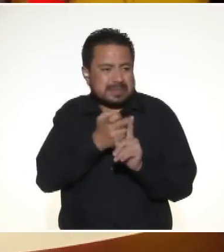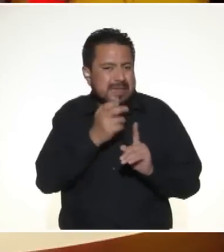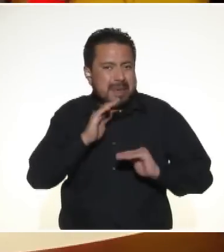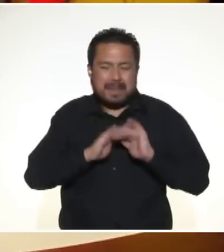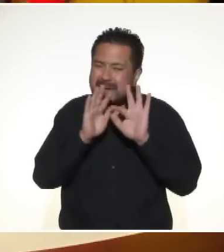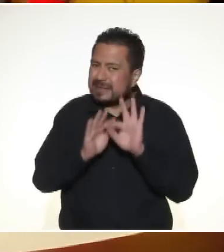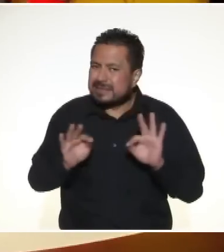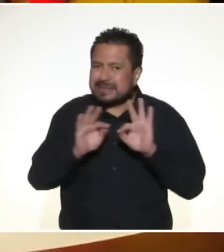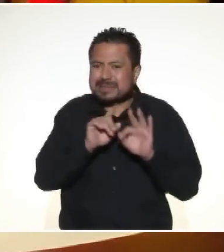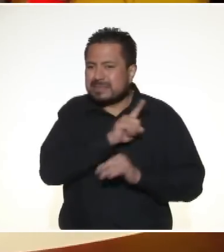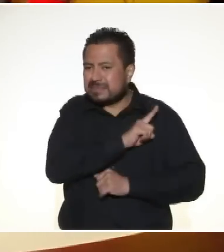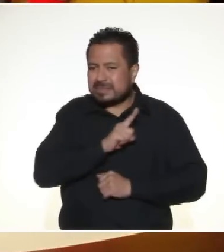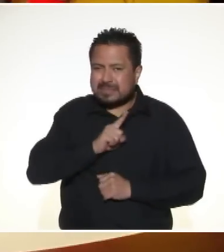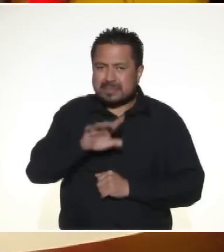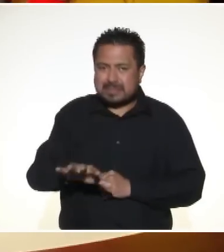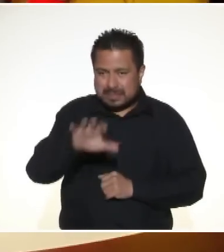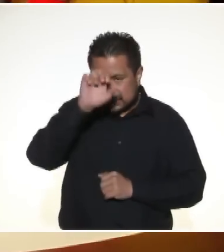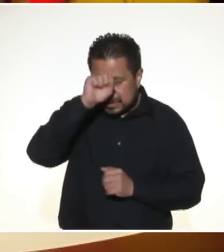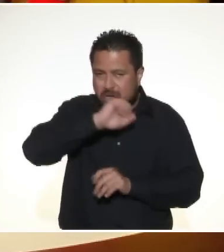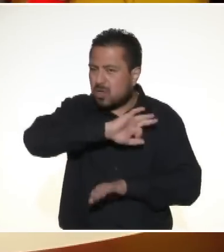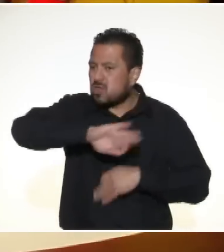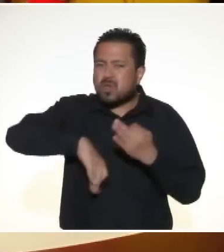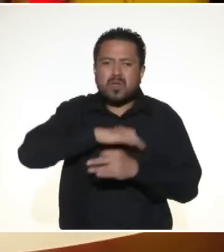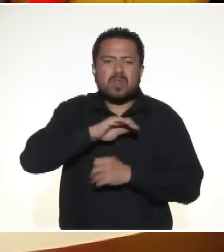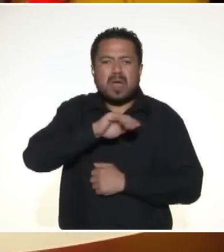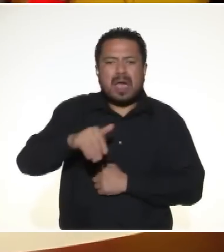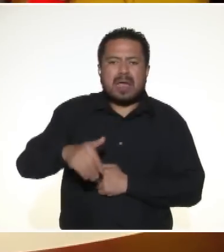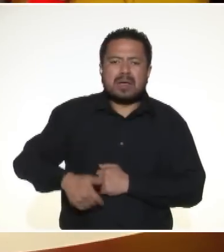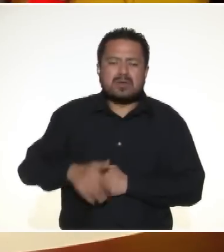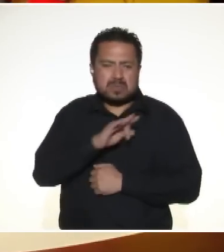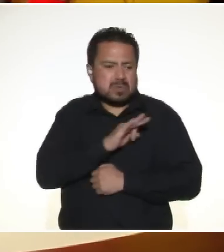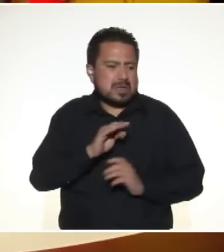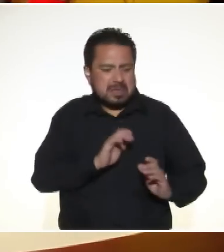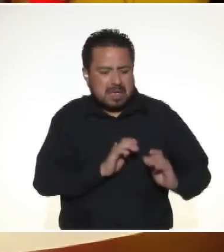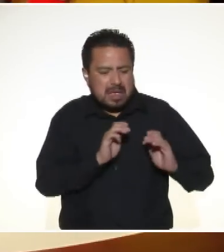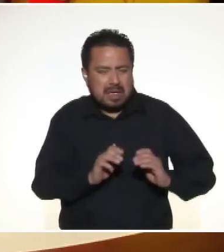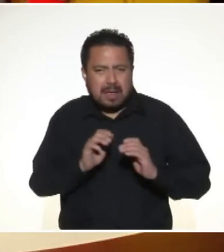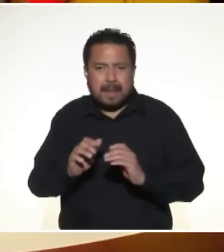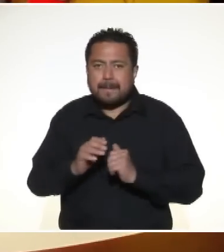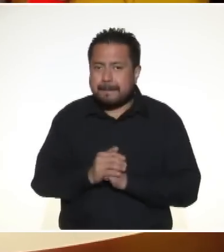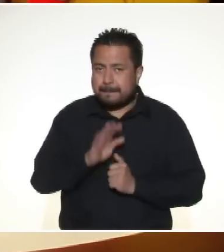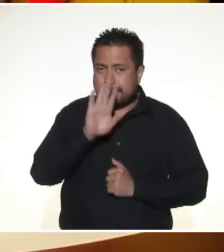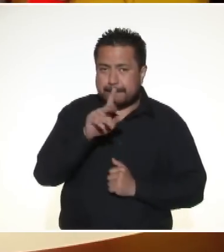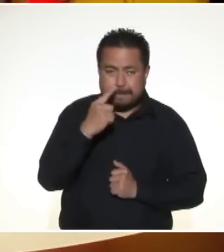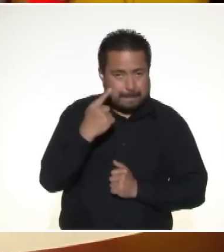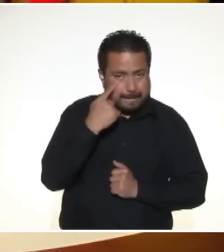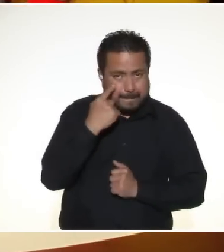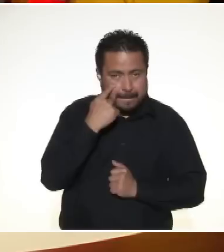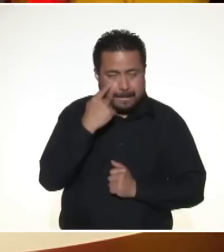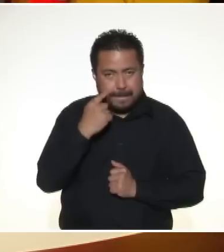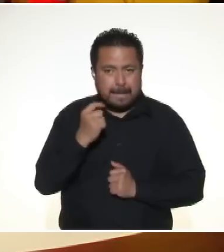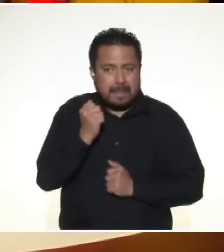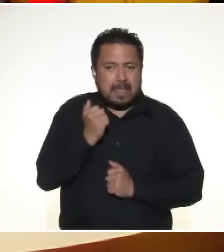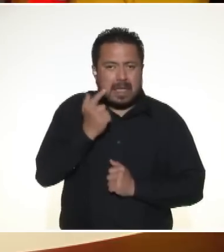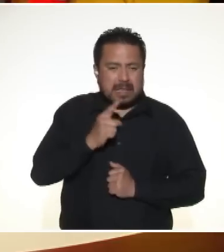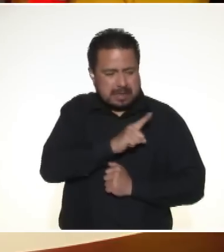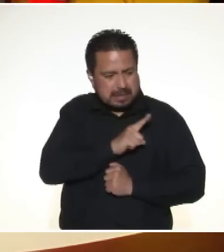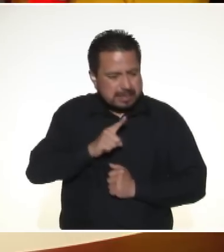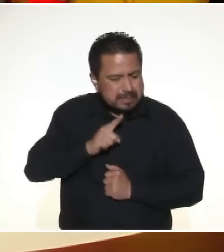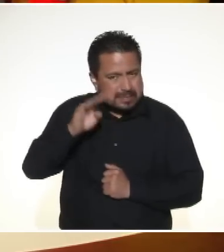clave que lo tengamos en mente, que casi todos los accidentes se pueden prevenir. Fíjate, Pepe, y esto es algo que debemos